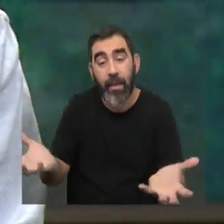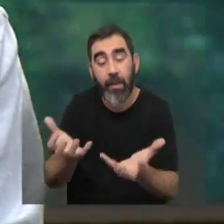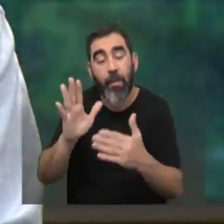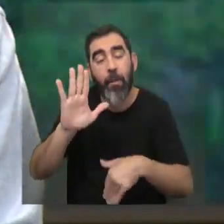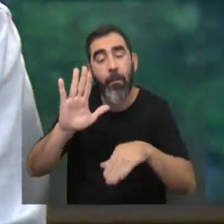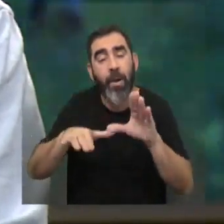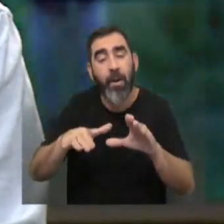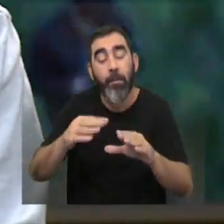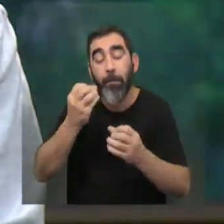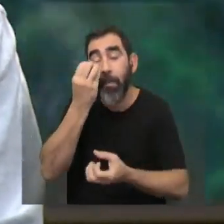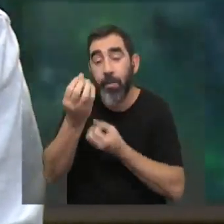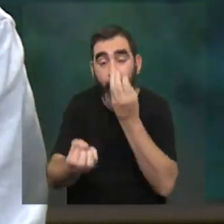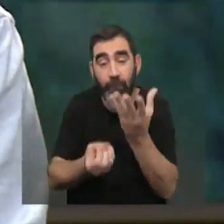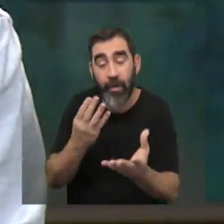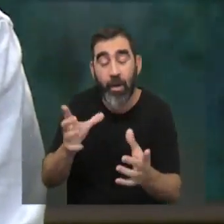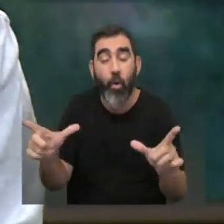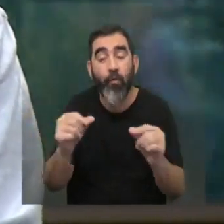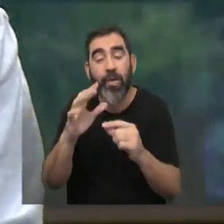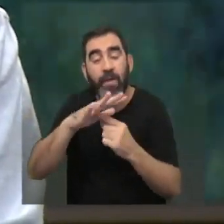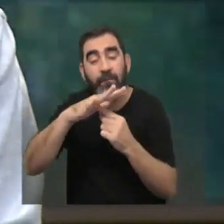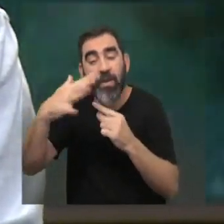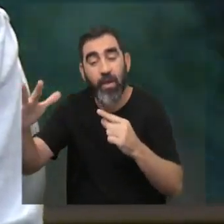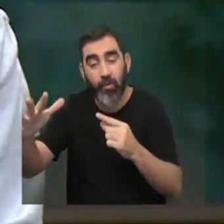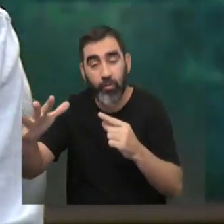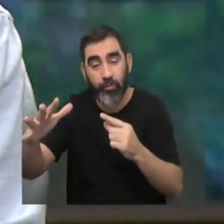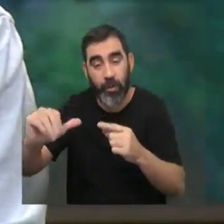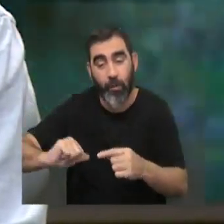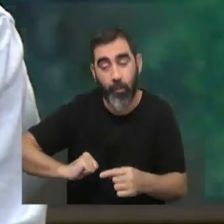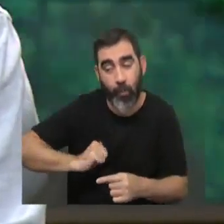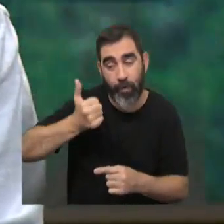principalmente en primavera o fines de invierno para justamente